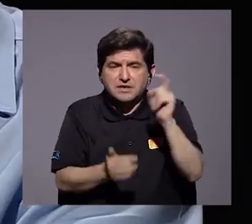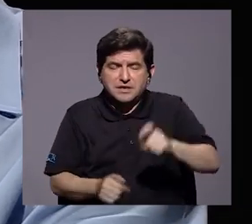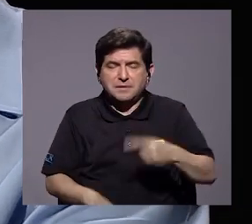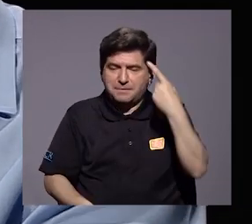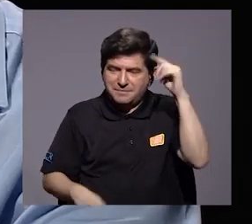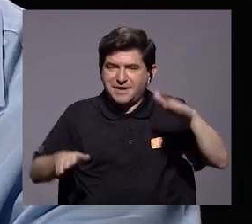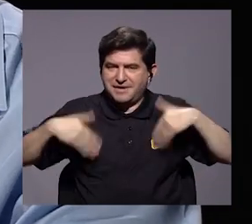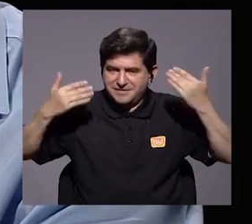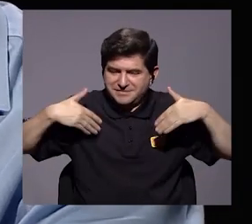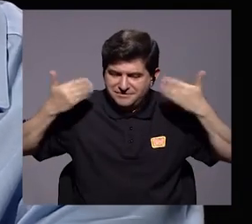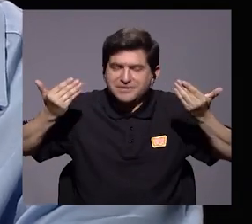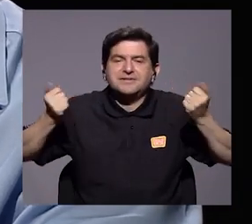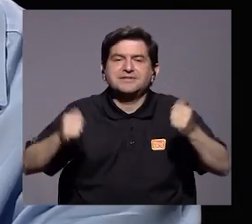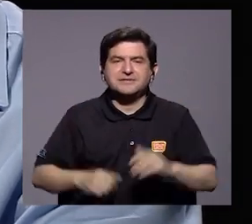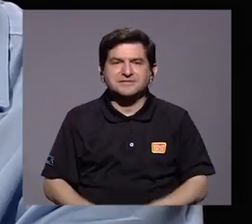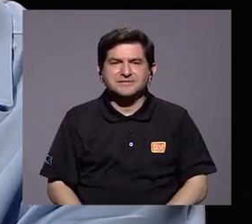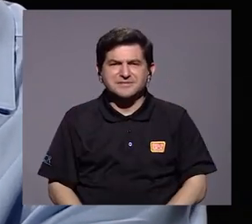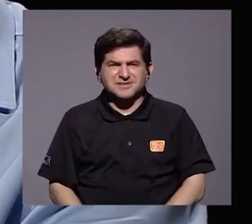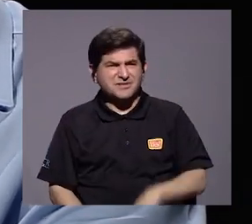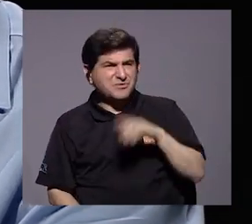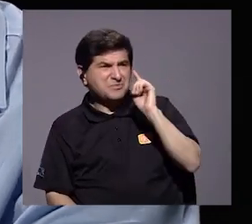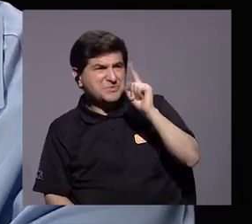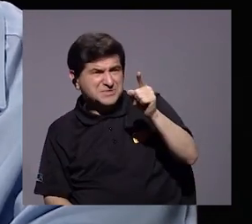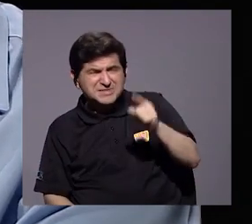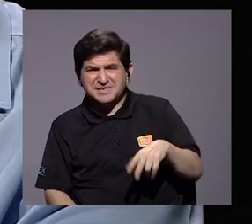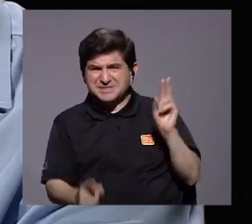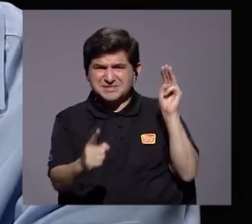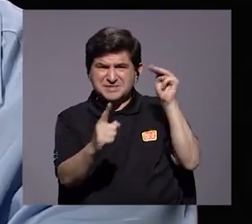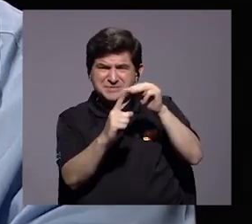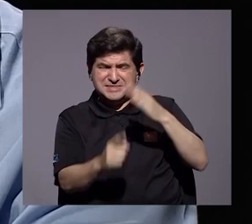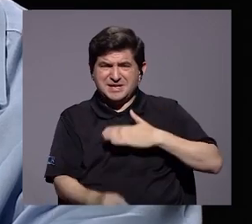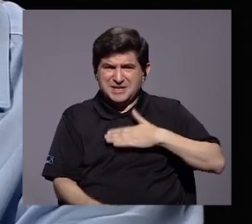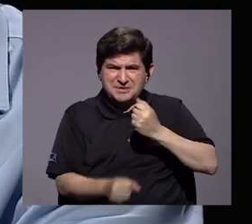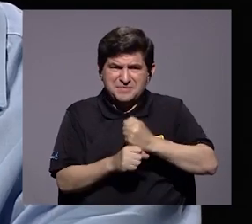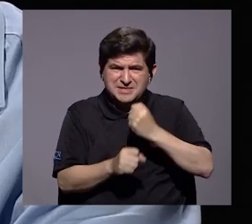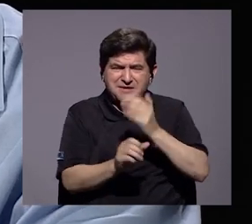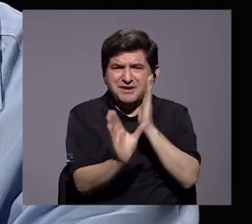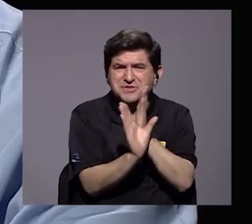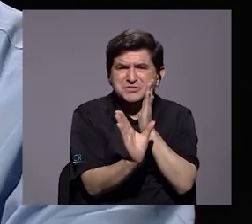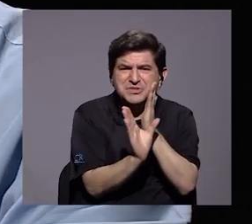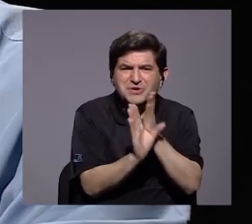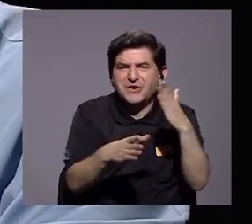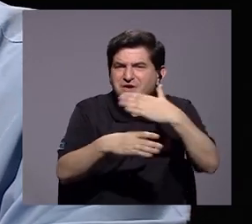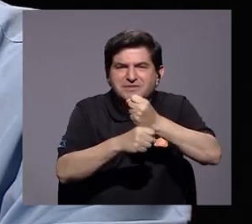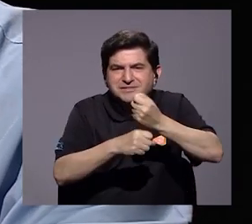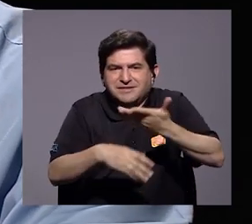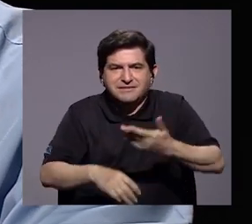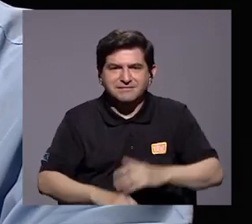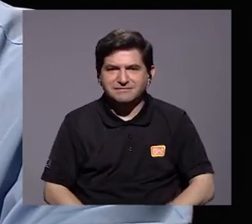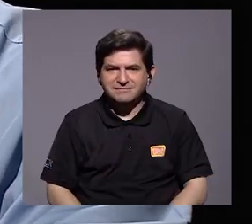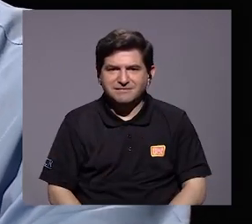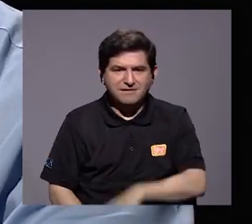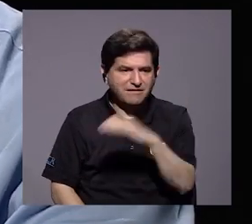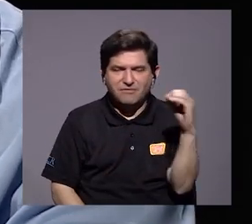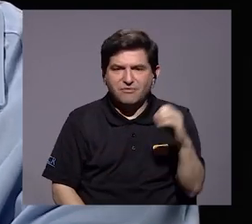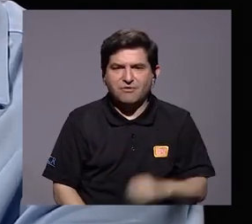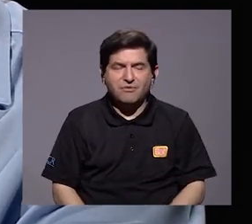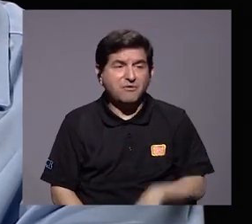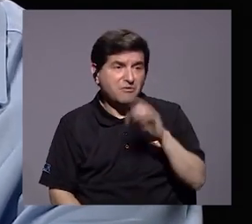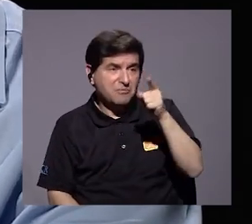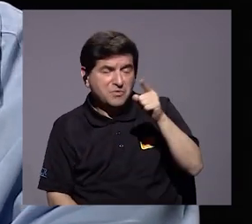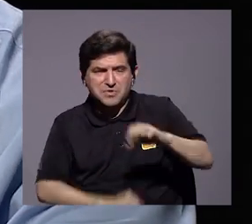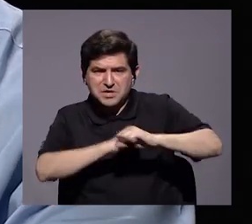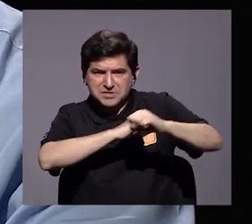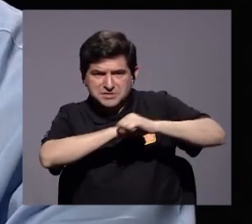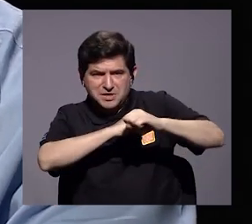necesita para ser feliz sea feliz como que si una valla de carretera me fuera a ser a mí el trabajo del psicólogo verdad o como que si la valla de